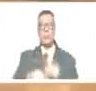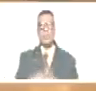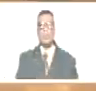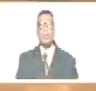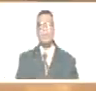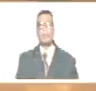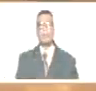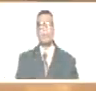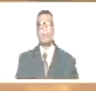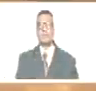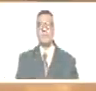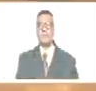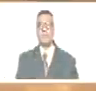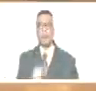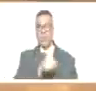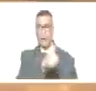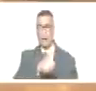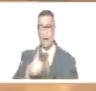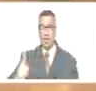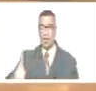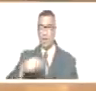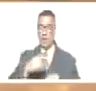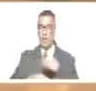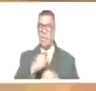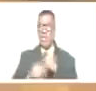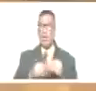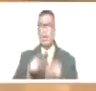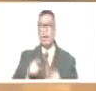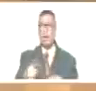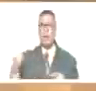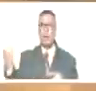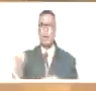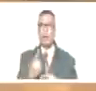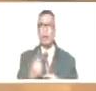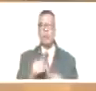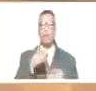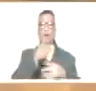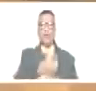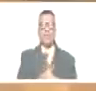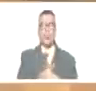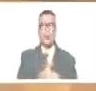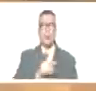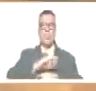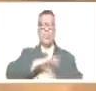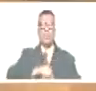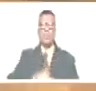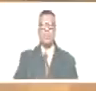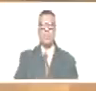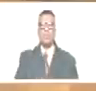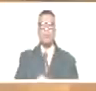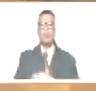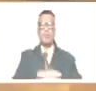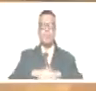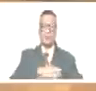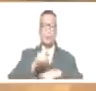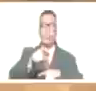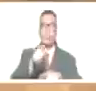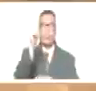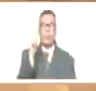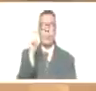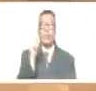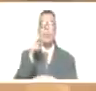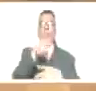Y que cada quien haga lo que corresponde. Aquí hemos allanado nosotros la inmunidad parlamentaria de algunos exdiputados. Algunos